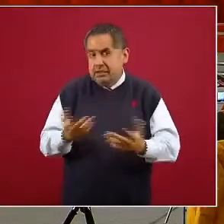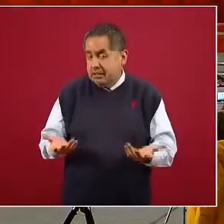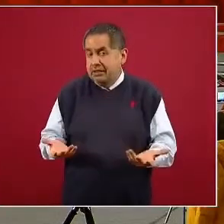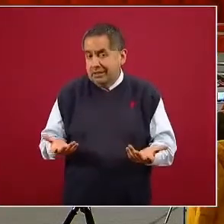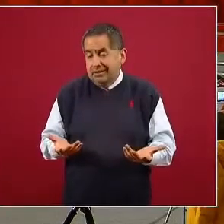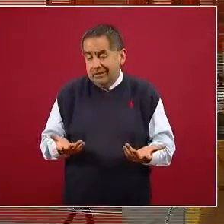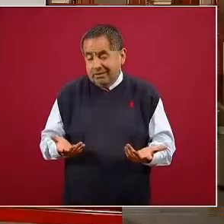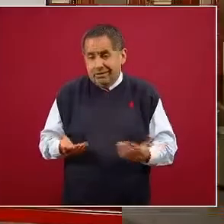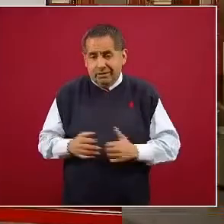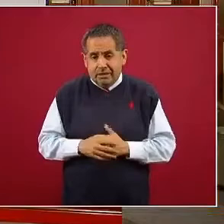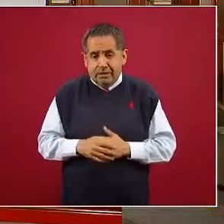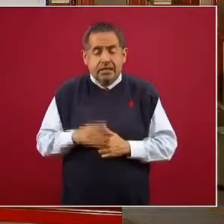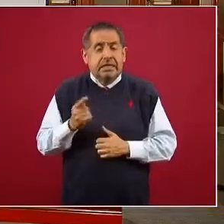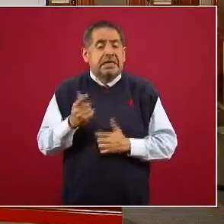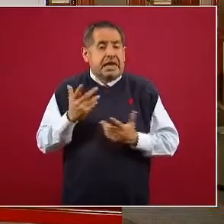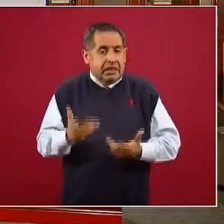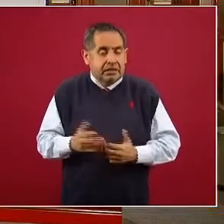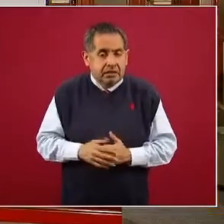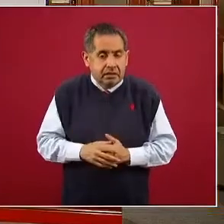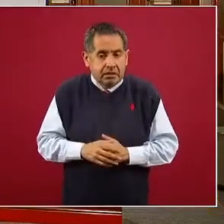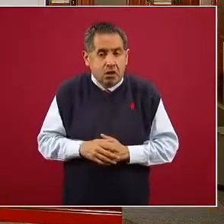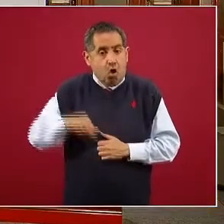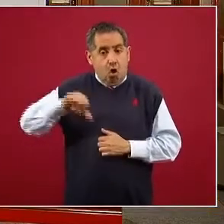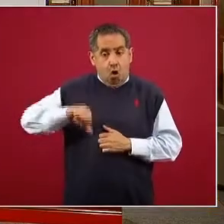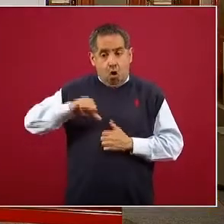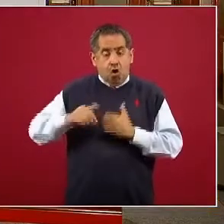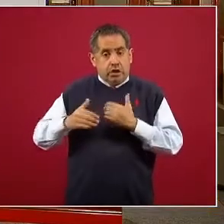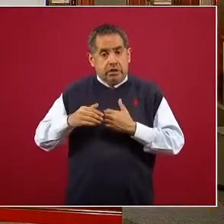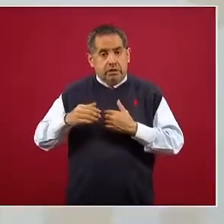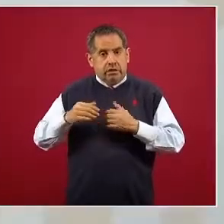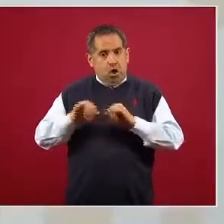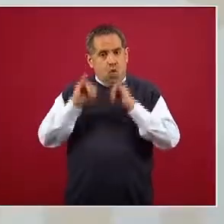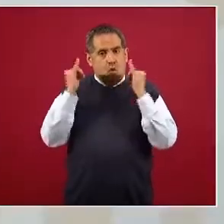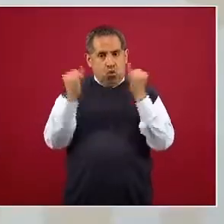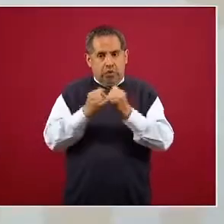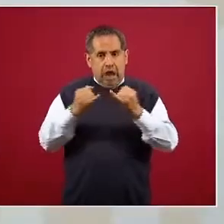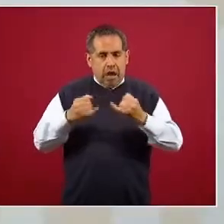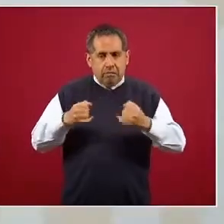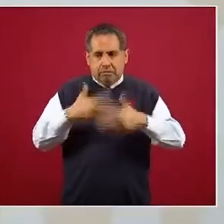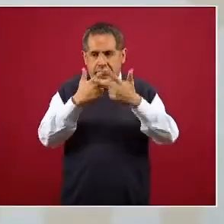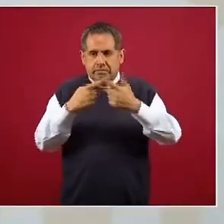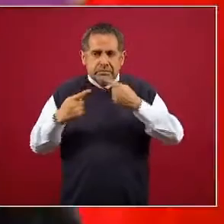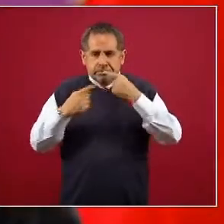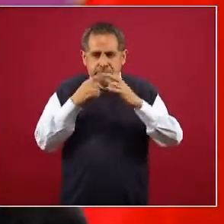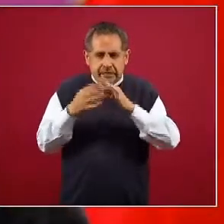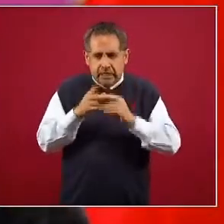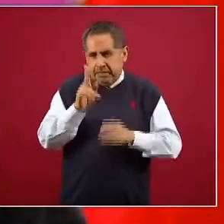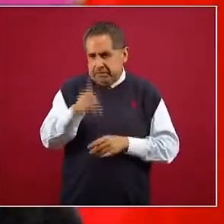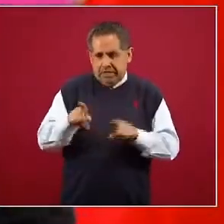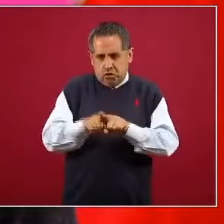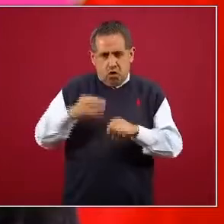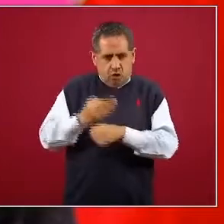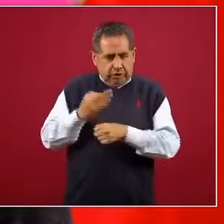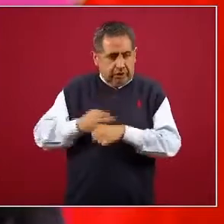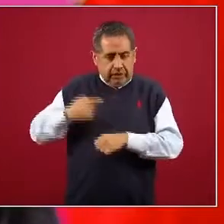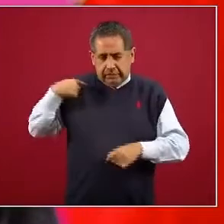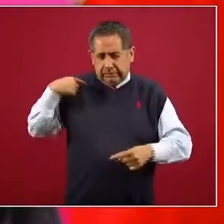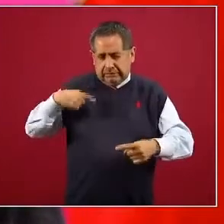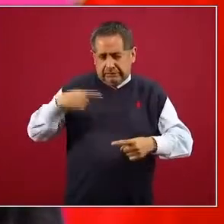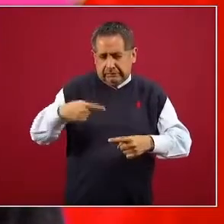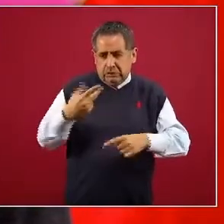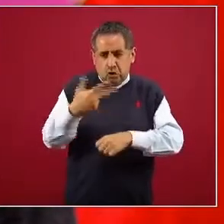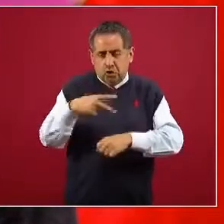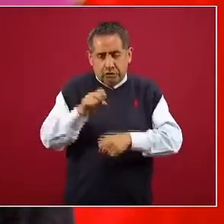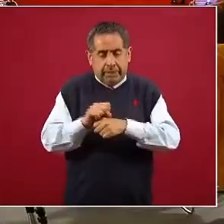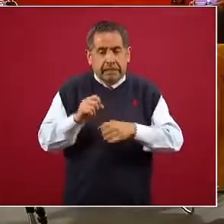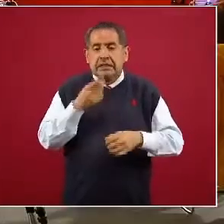Y lo que se comentó hoy en la sesión, el contenido es parecido a lo que venimos comentando desde hace 8